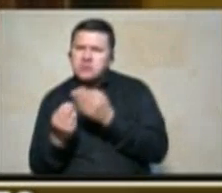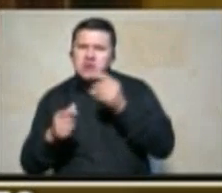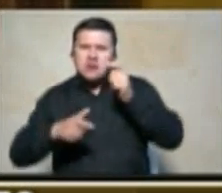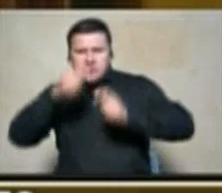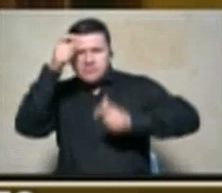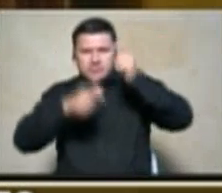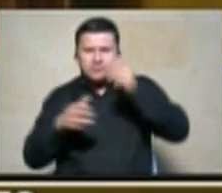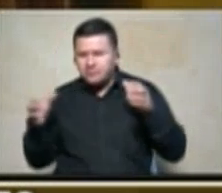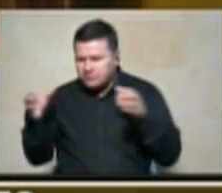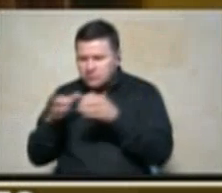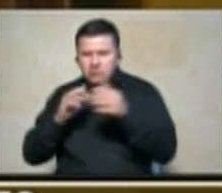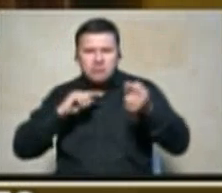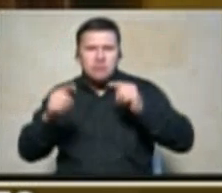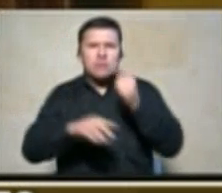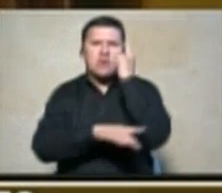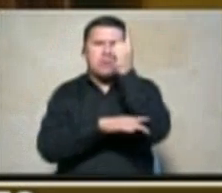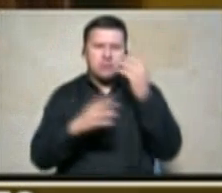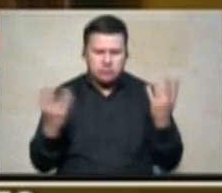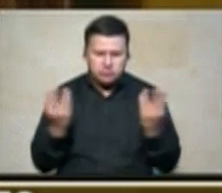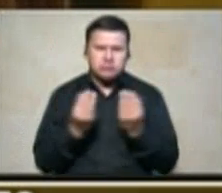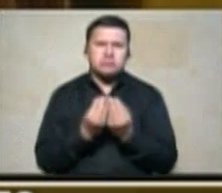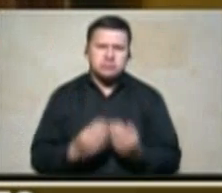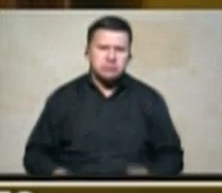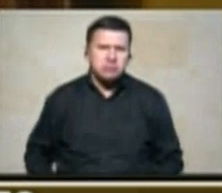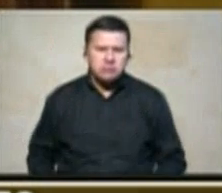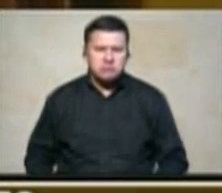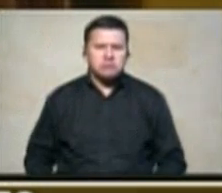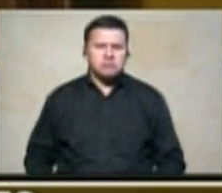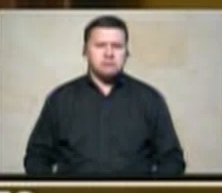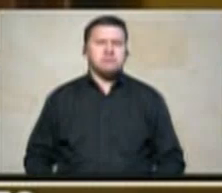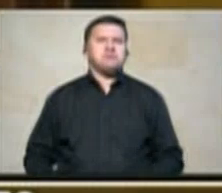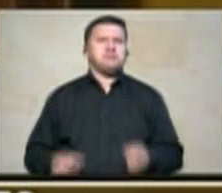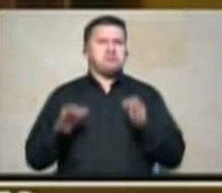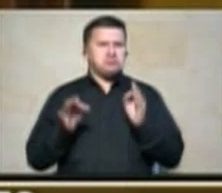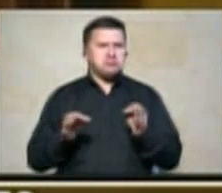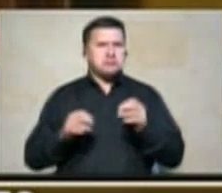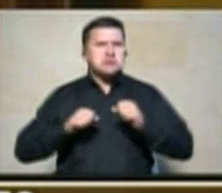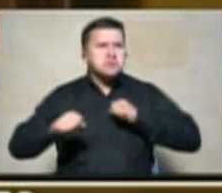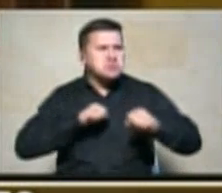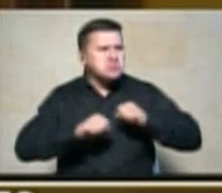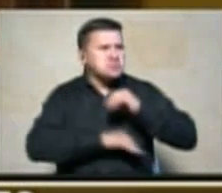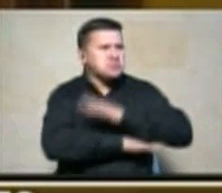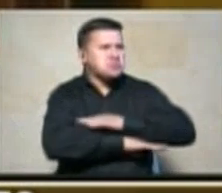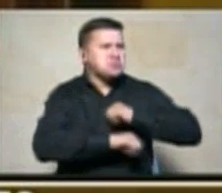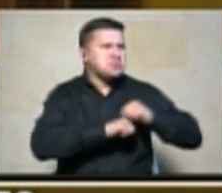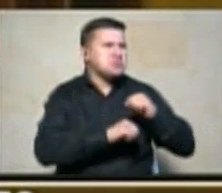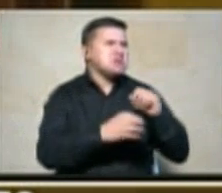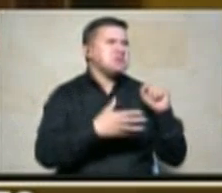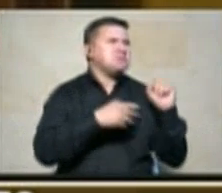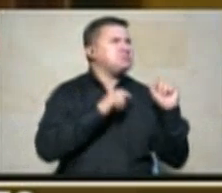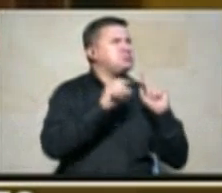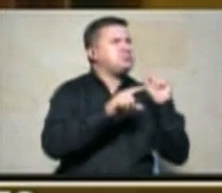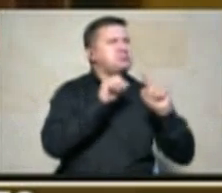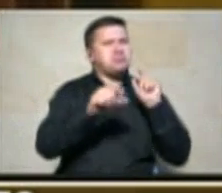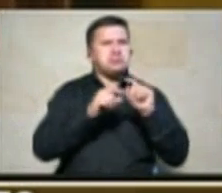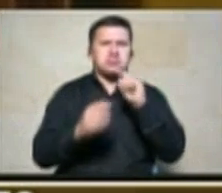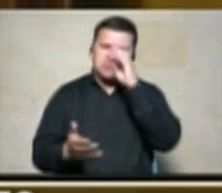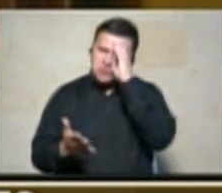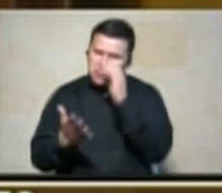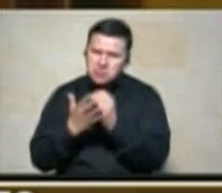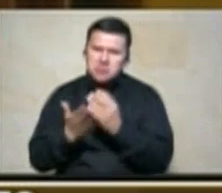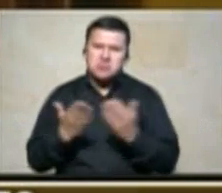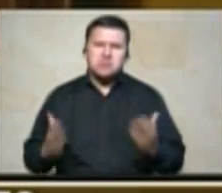sido muy acuciosos para opinar, para contar lo que han